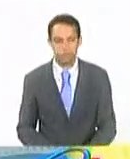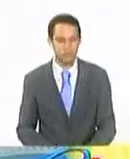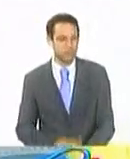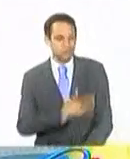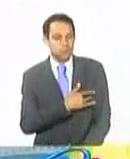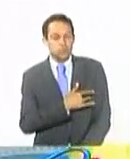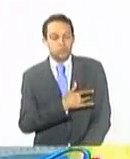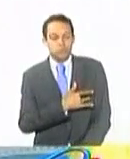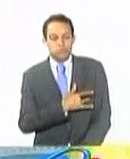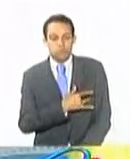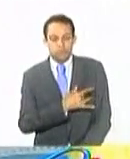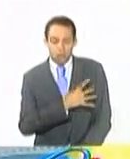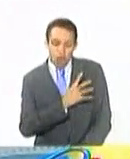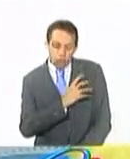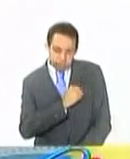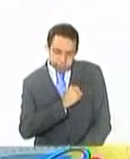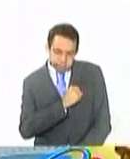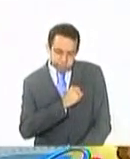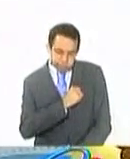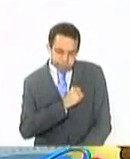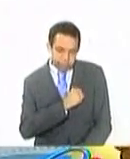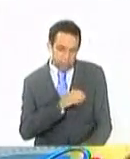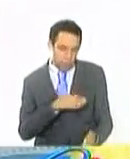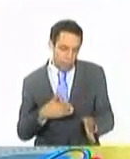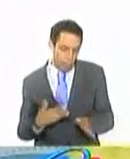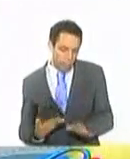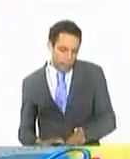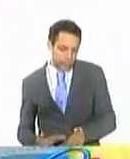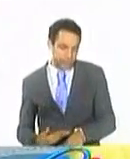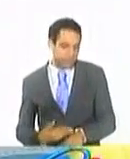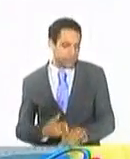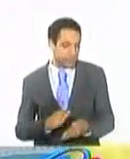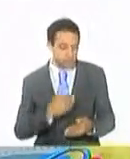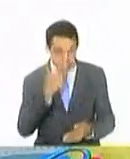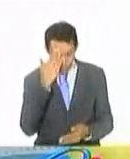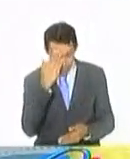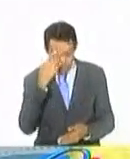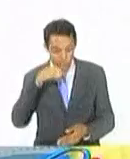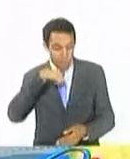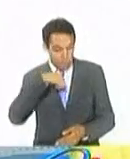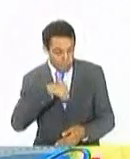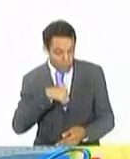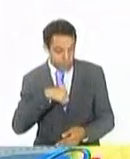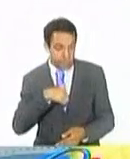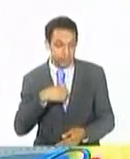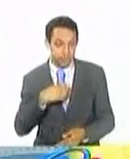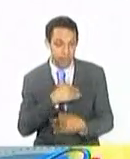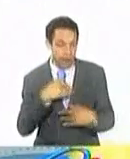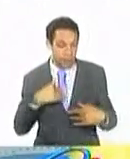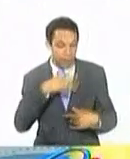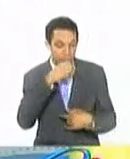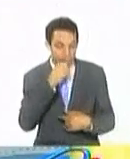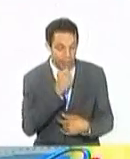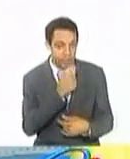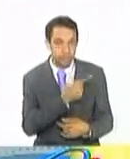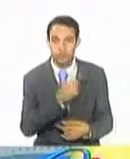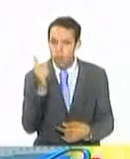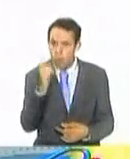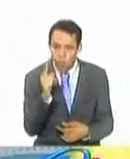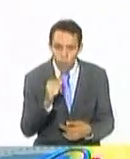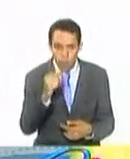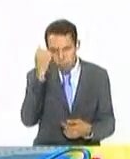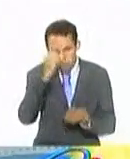terrible ent hay dos maneras primero lo que la señora dijo Yo sé que no voy a aliviar señora bór ese su pensamiento y lo